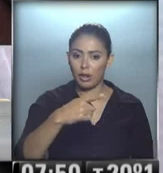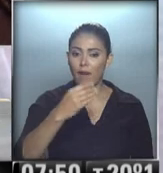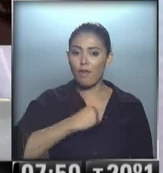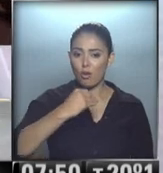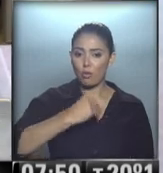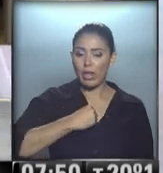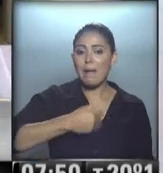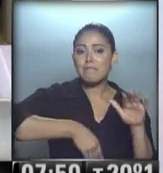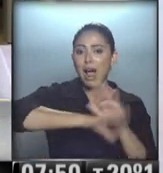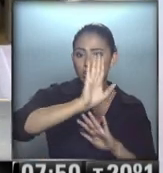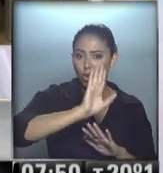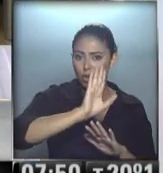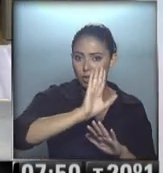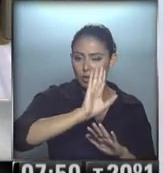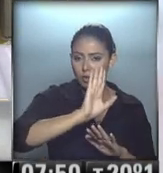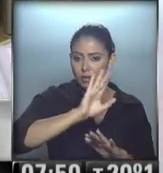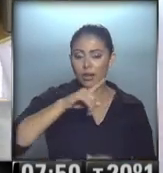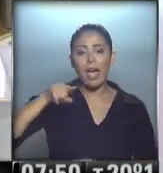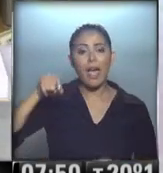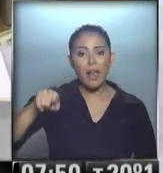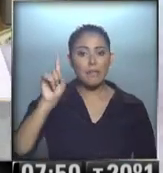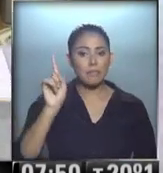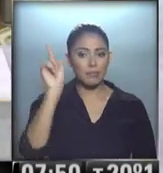voluntad de las mayorías ha sido